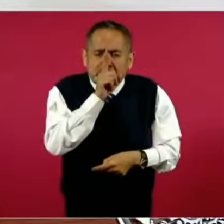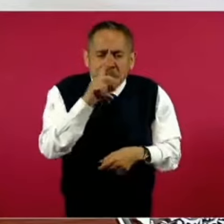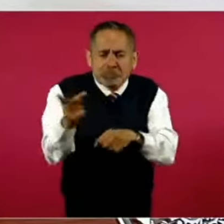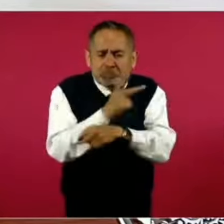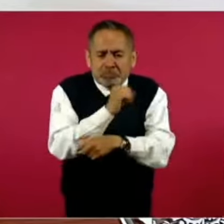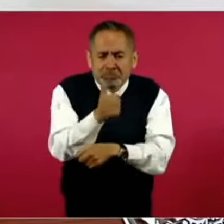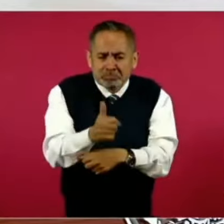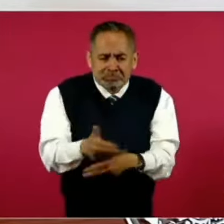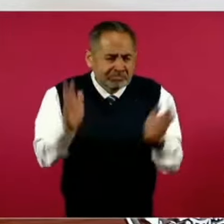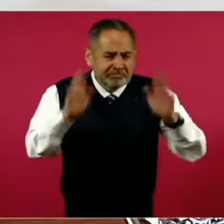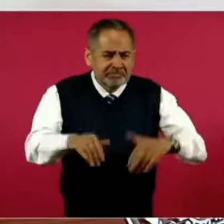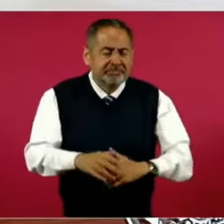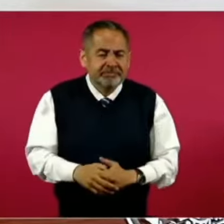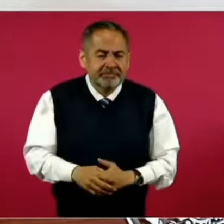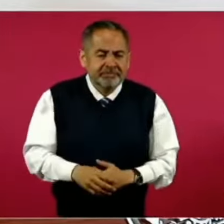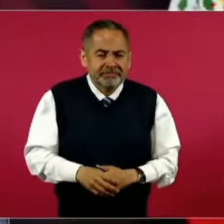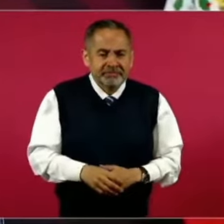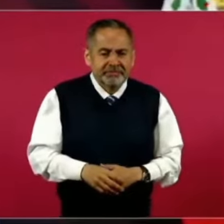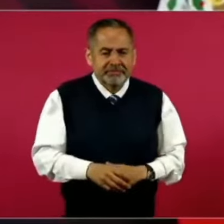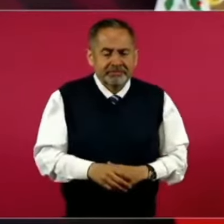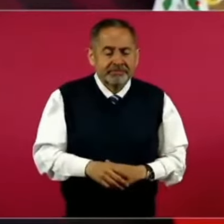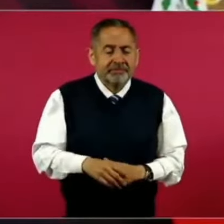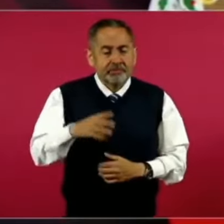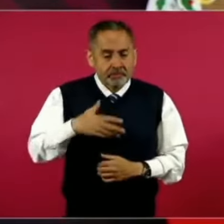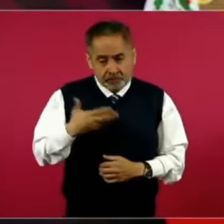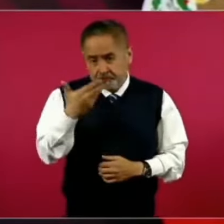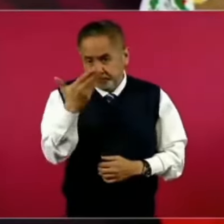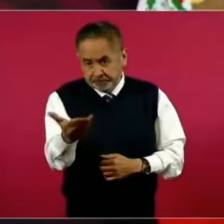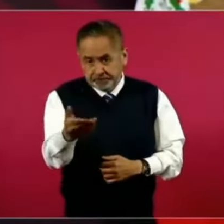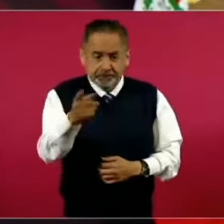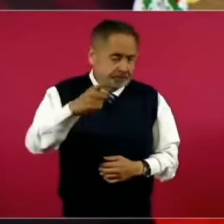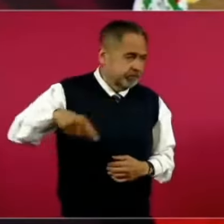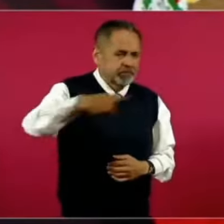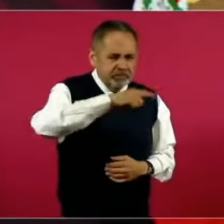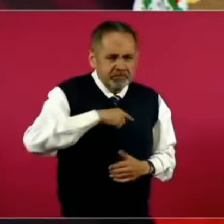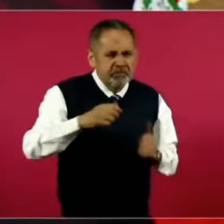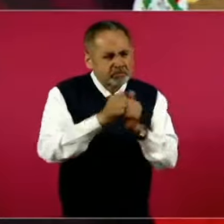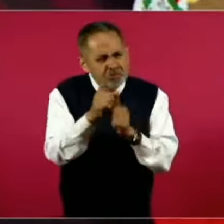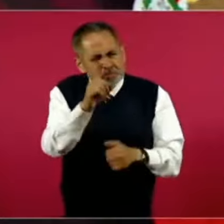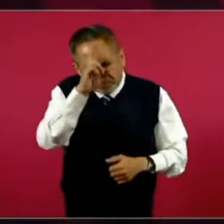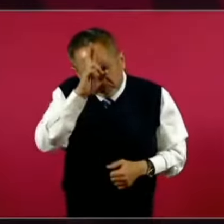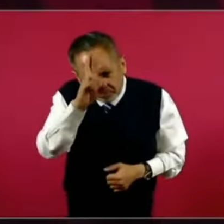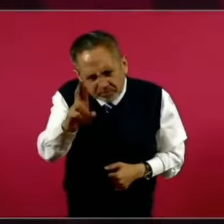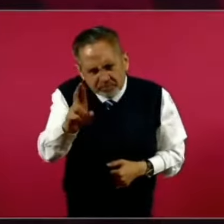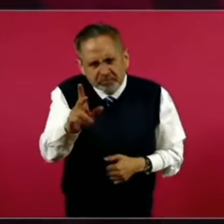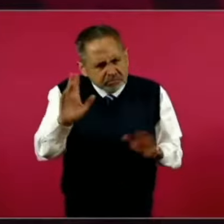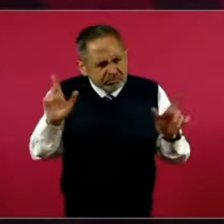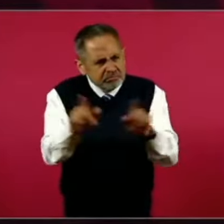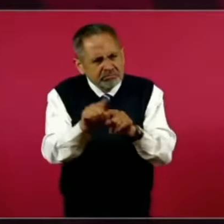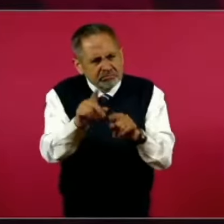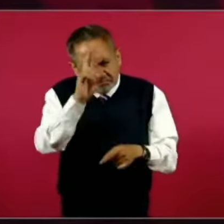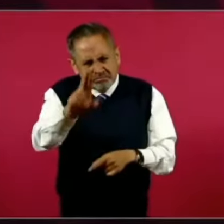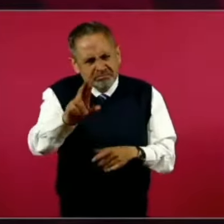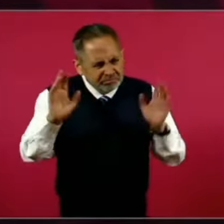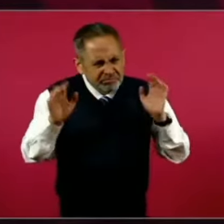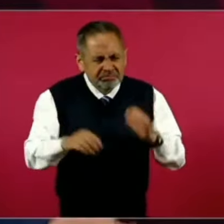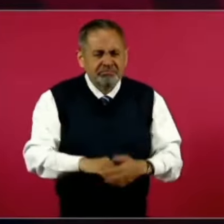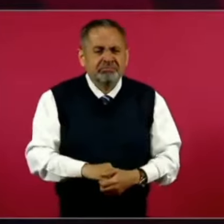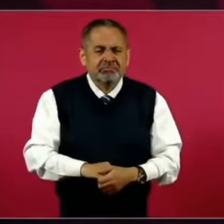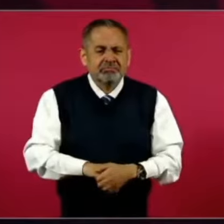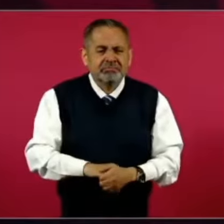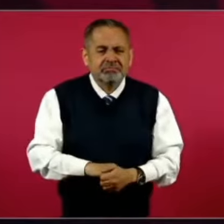y yo también pido que actuemos con mucho respeto, que los